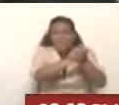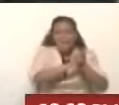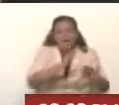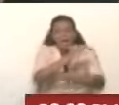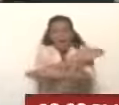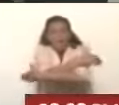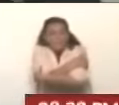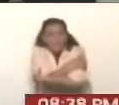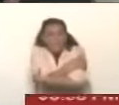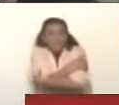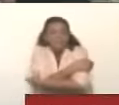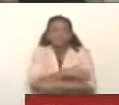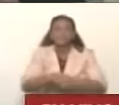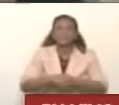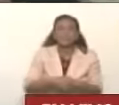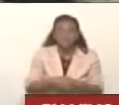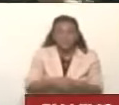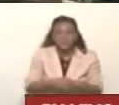abrazando,